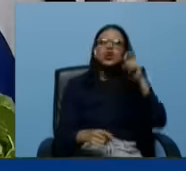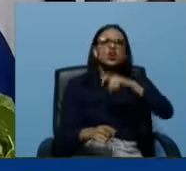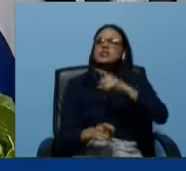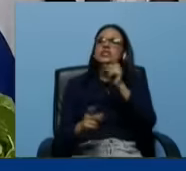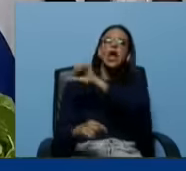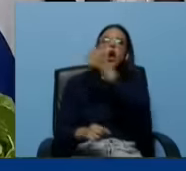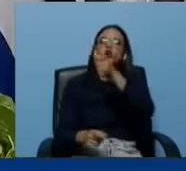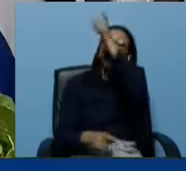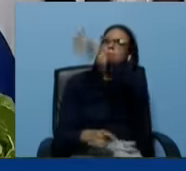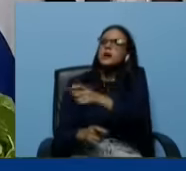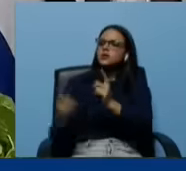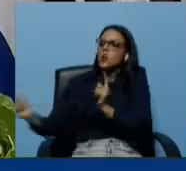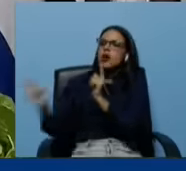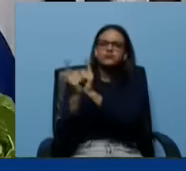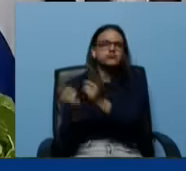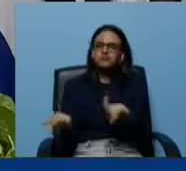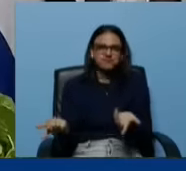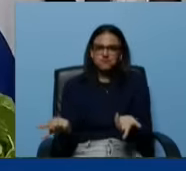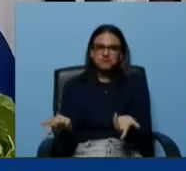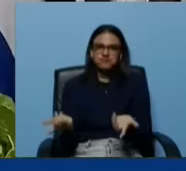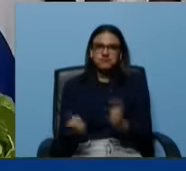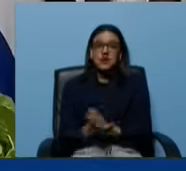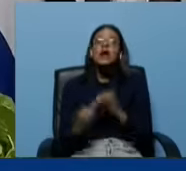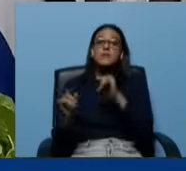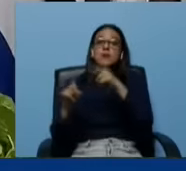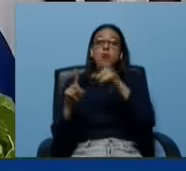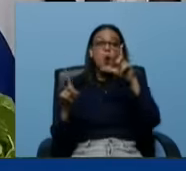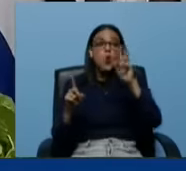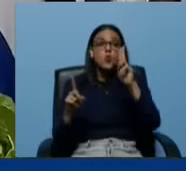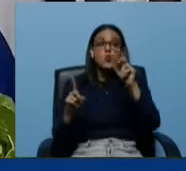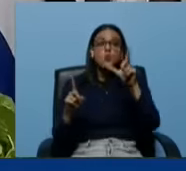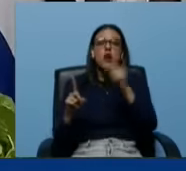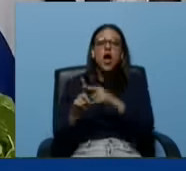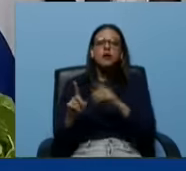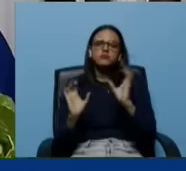Entonces, no le respondimos a Lula y él se molestó.